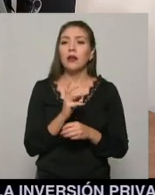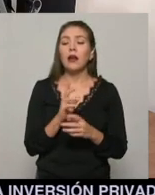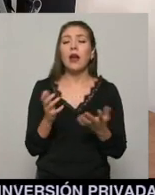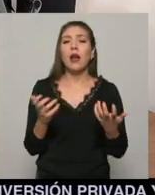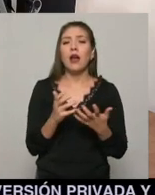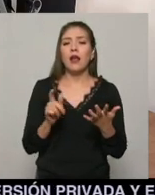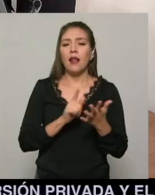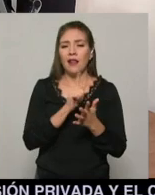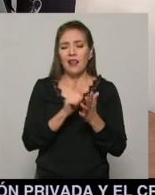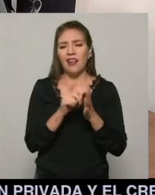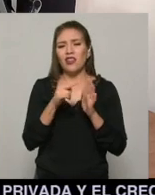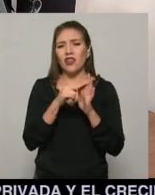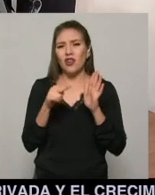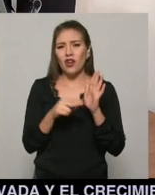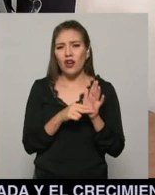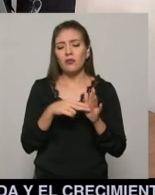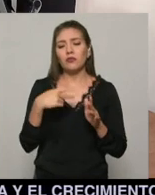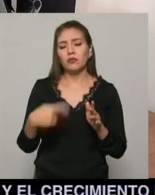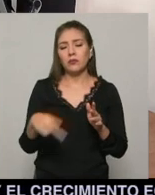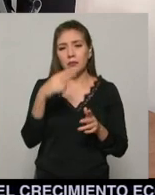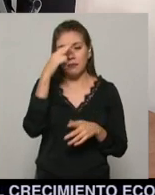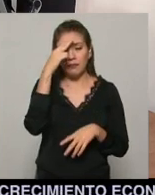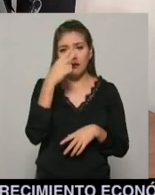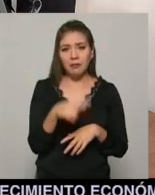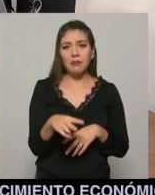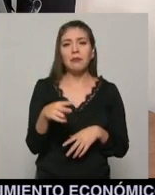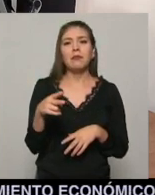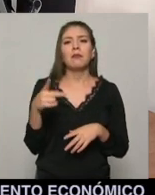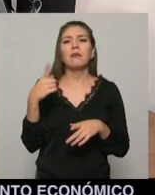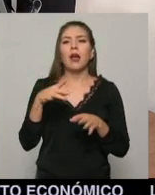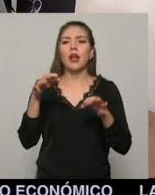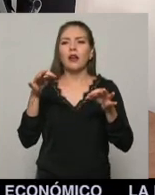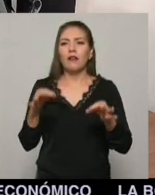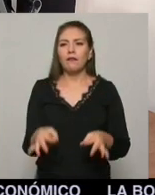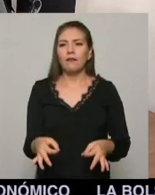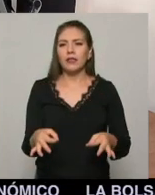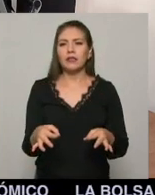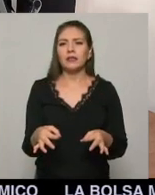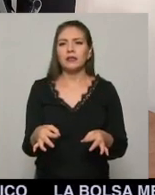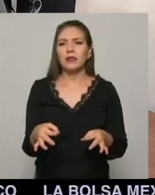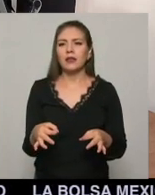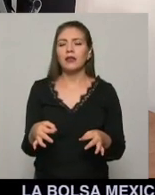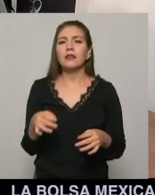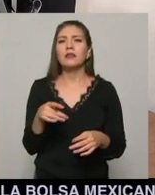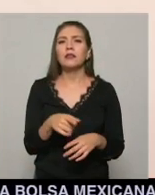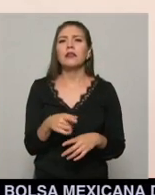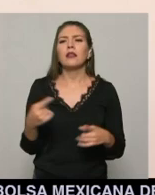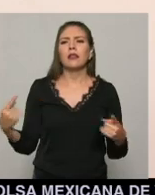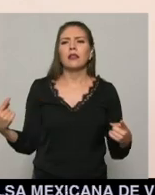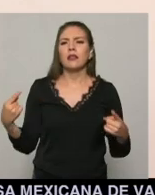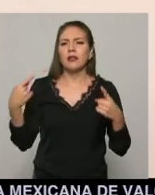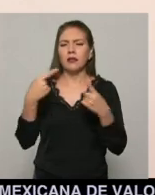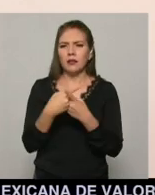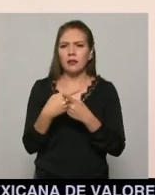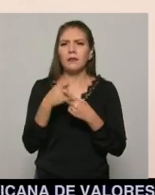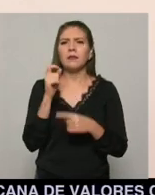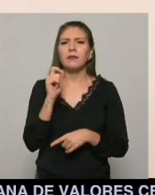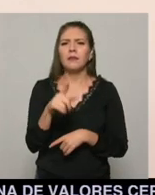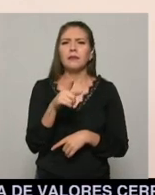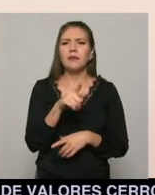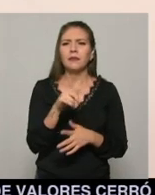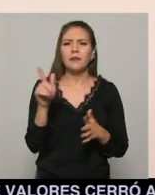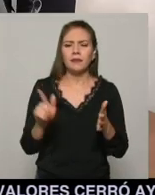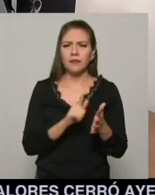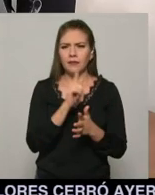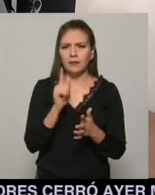normas oficiales mexicanas, de la imposición de normas oficiales mexicanas, y esto contradice los preceptos de la